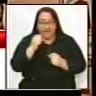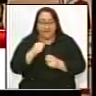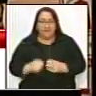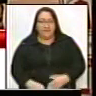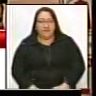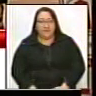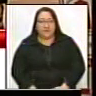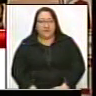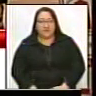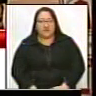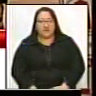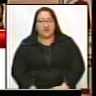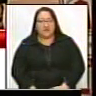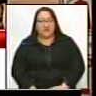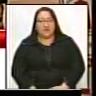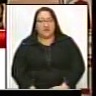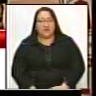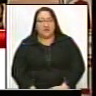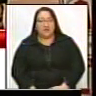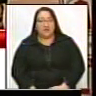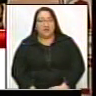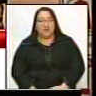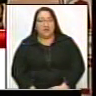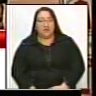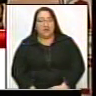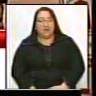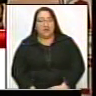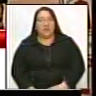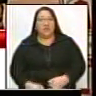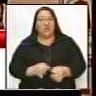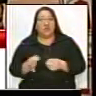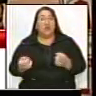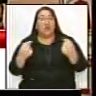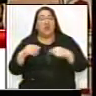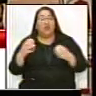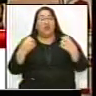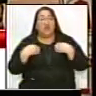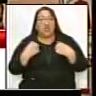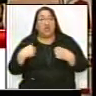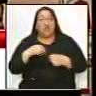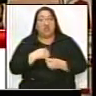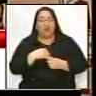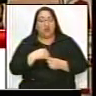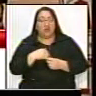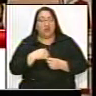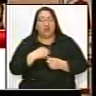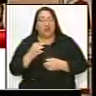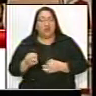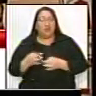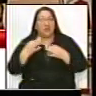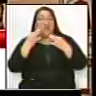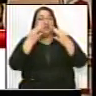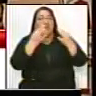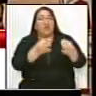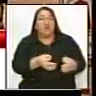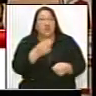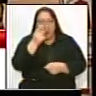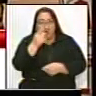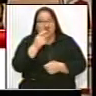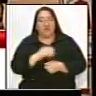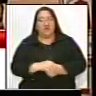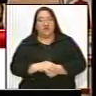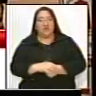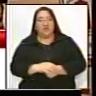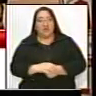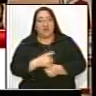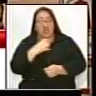Porras, de provincias, vienen a la oficina y nosotros nos trasladamos hacia usted.